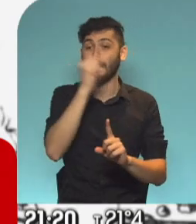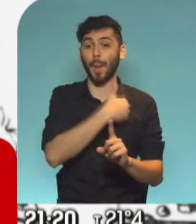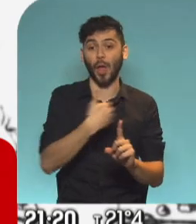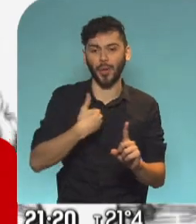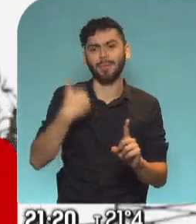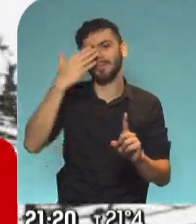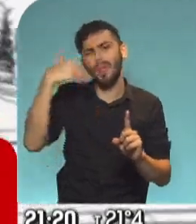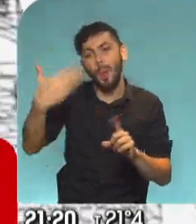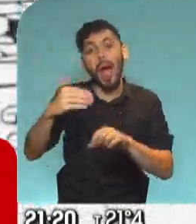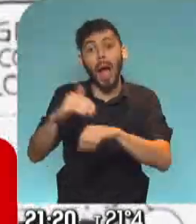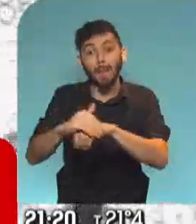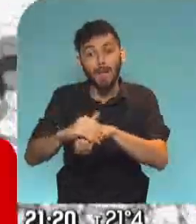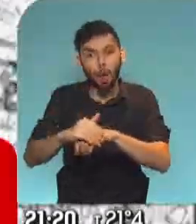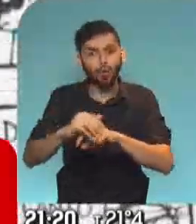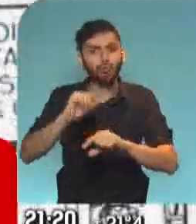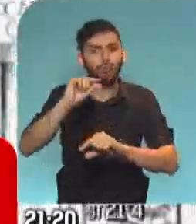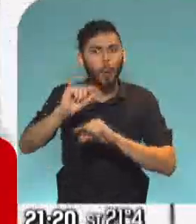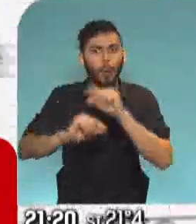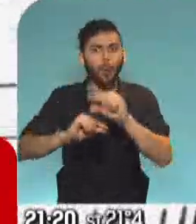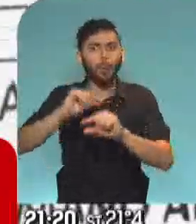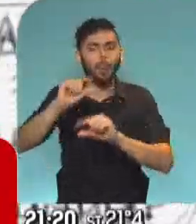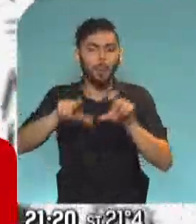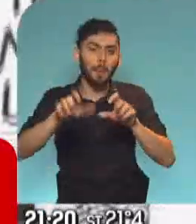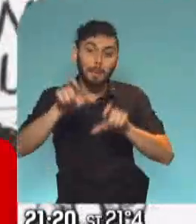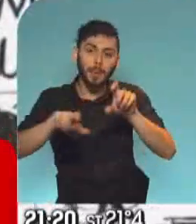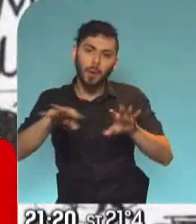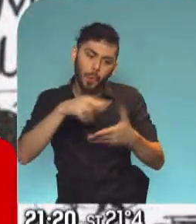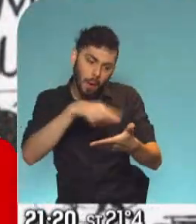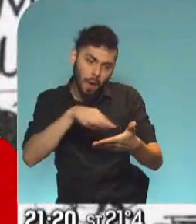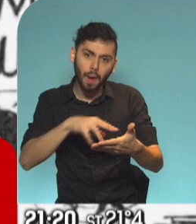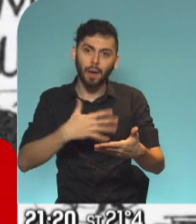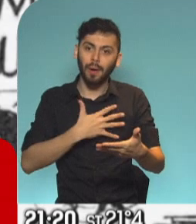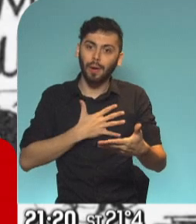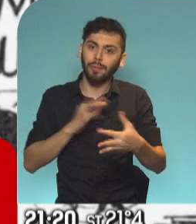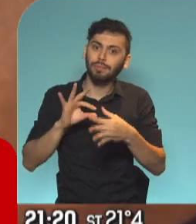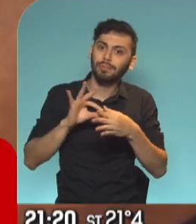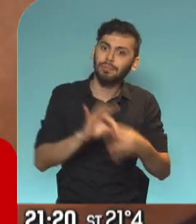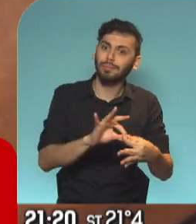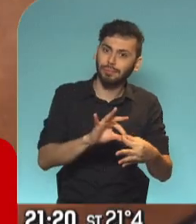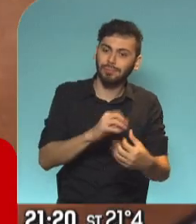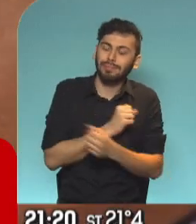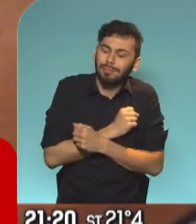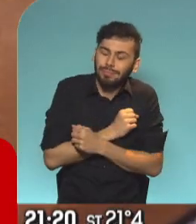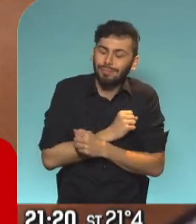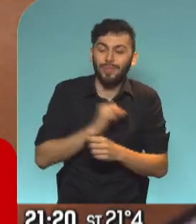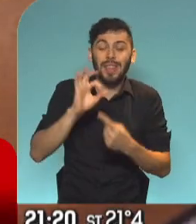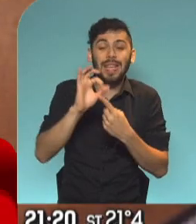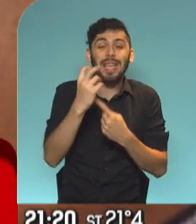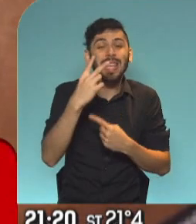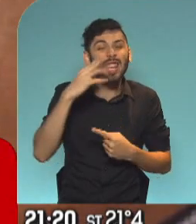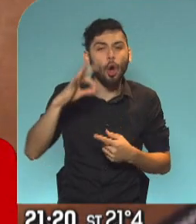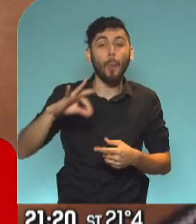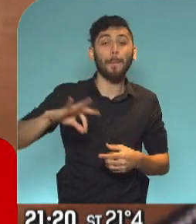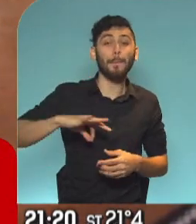luego seguirían ganando la aceptación y el cariño de los lectores. Quino recibió innumerables premios.